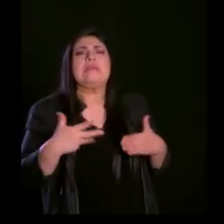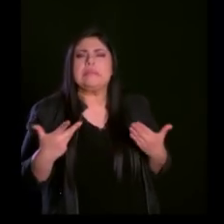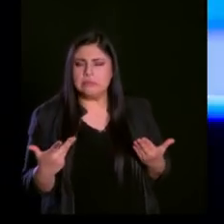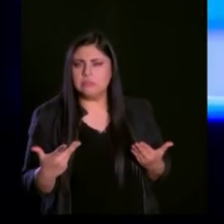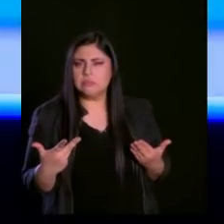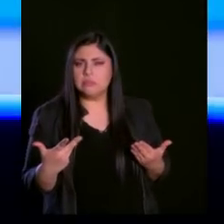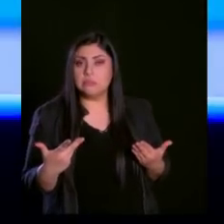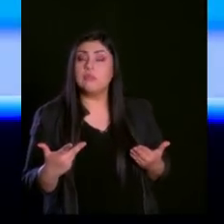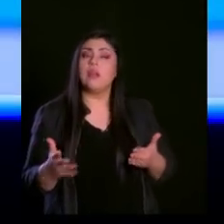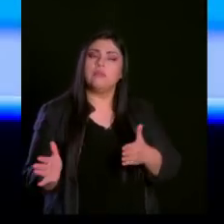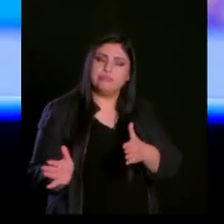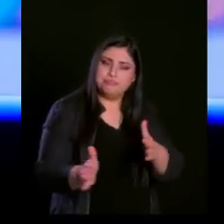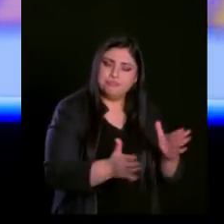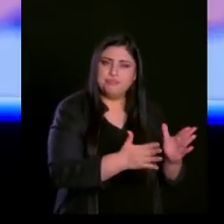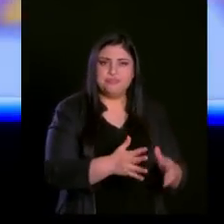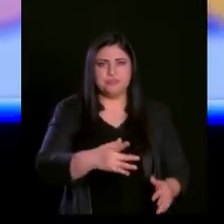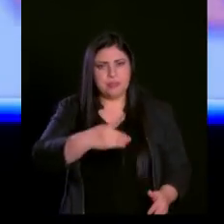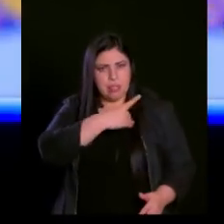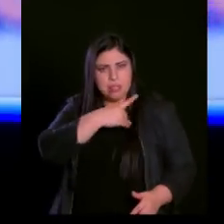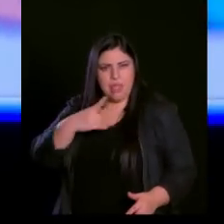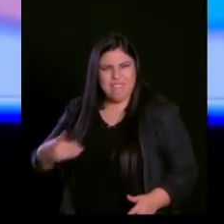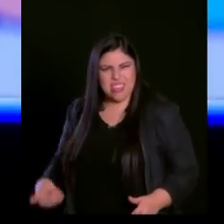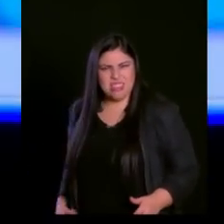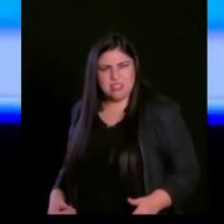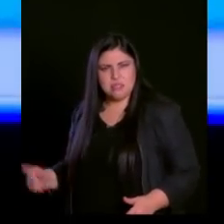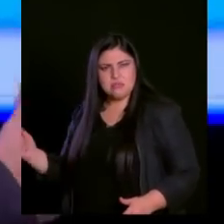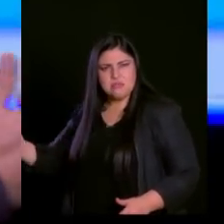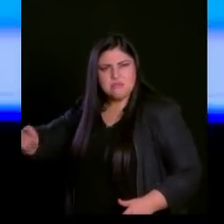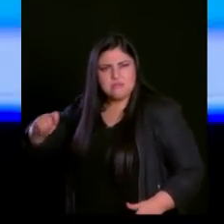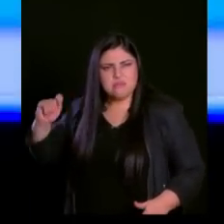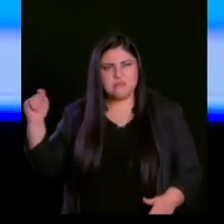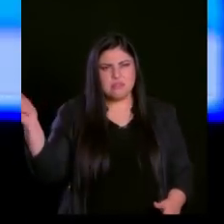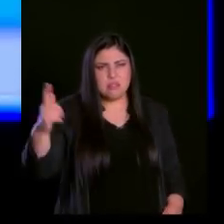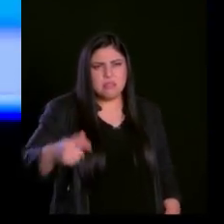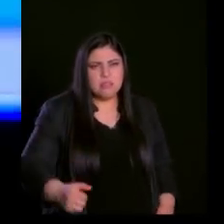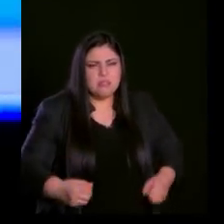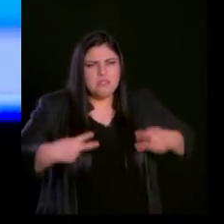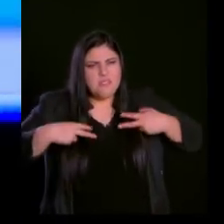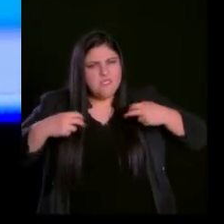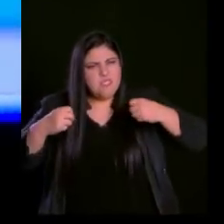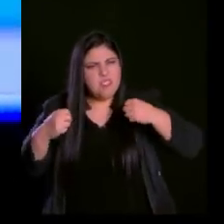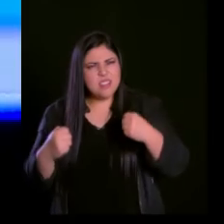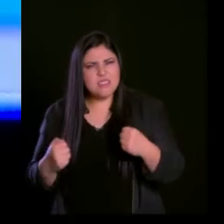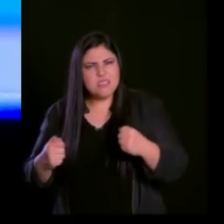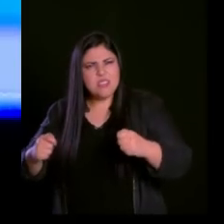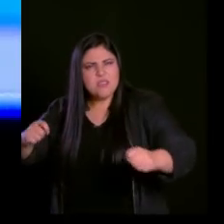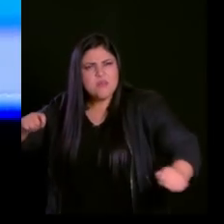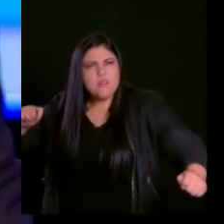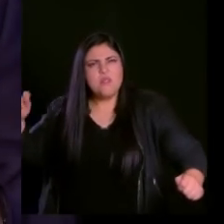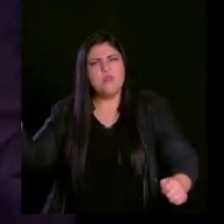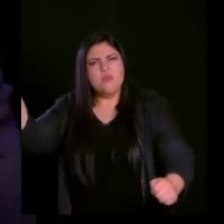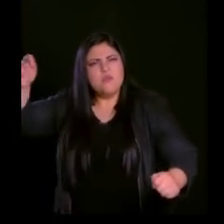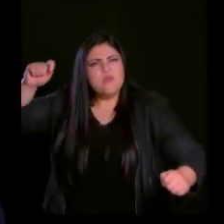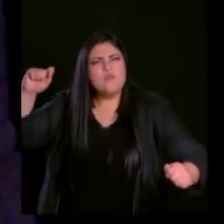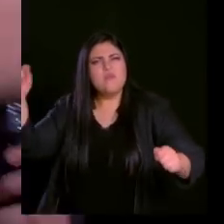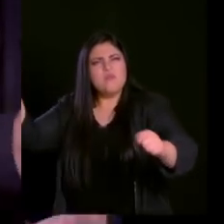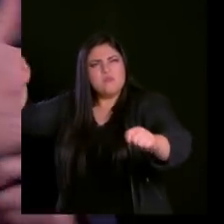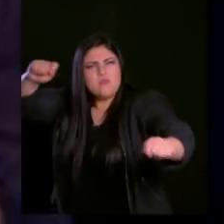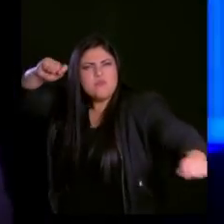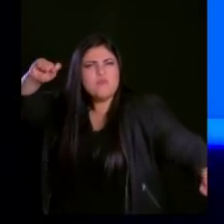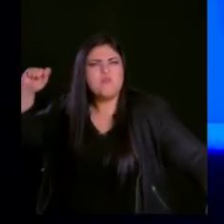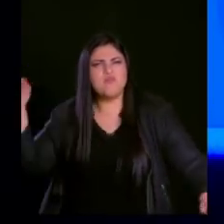entonces David pelea sabe que Dios está con él enfrenta al gigante y sabe qué son libres